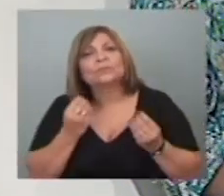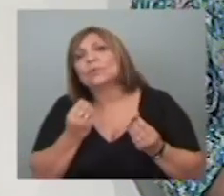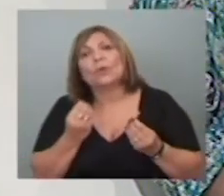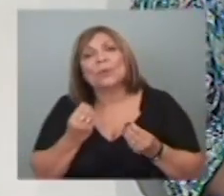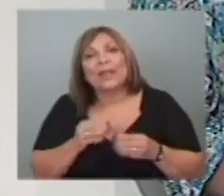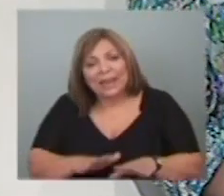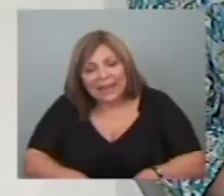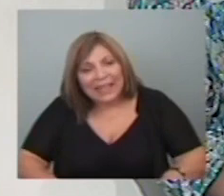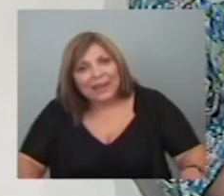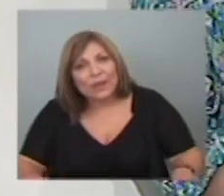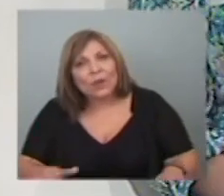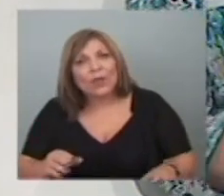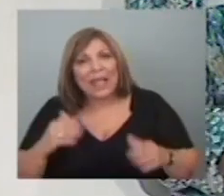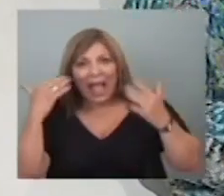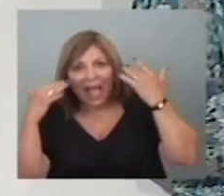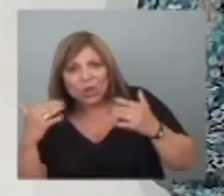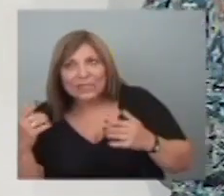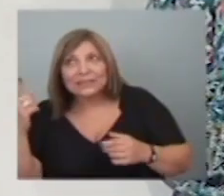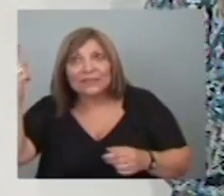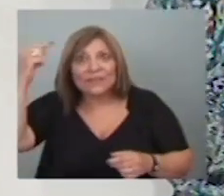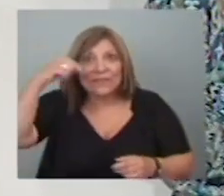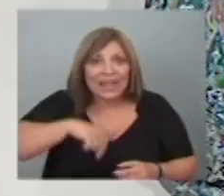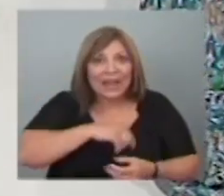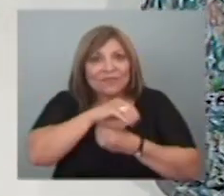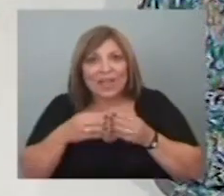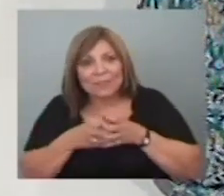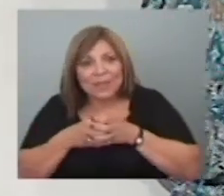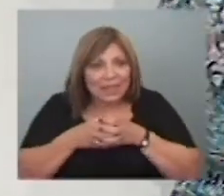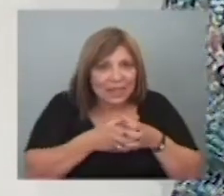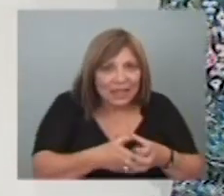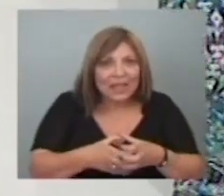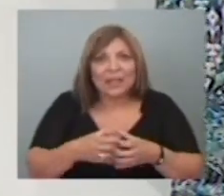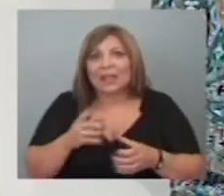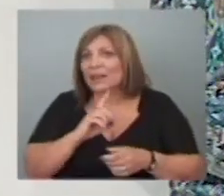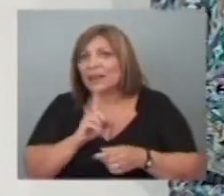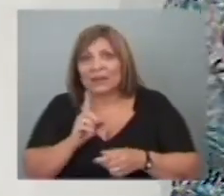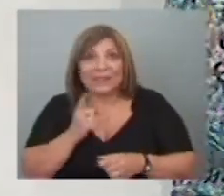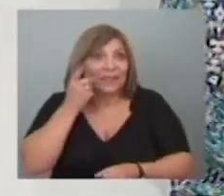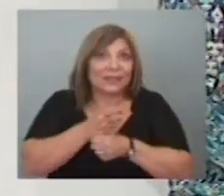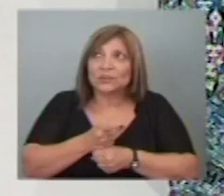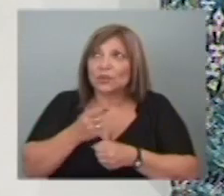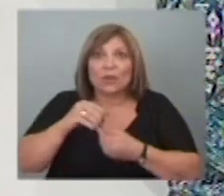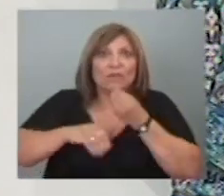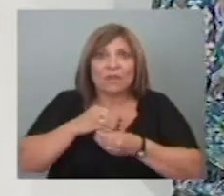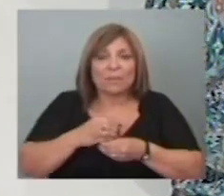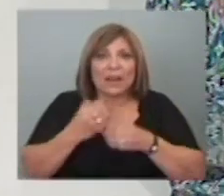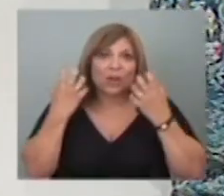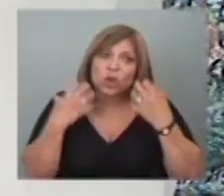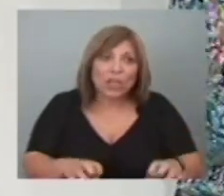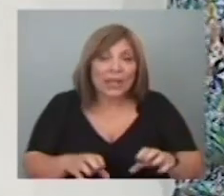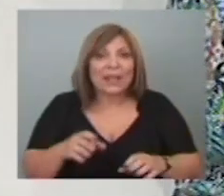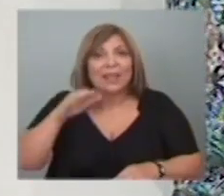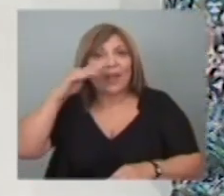de los niños, de los adolescentes que vuelven con su familia, que seguramente no participaron en la decisión de volver,